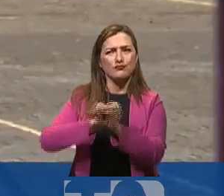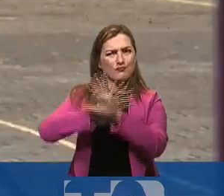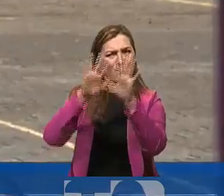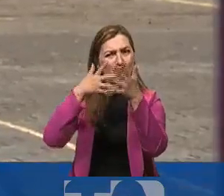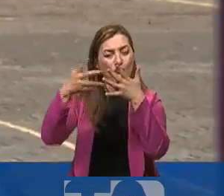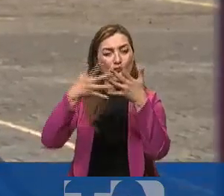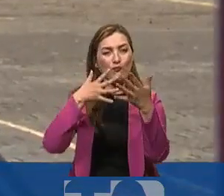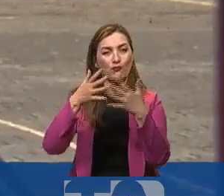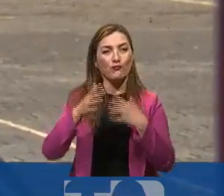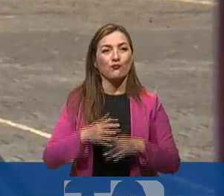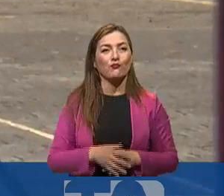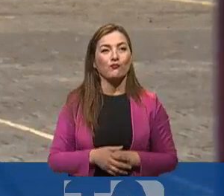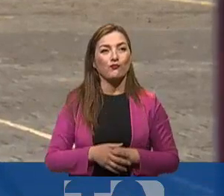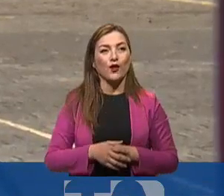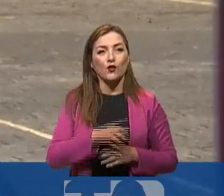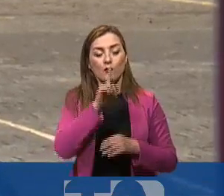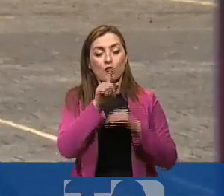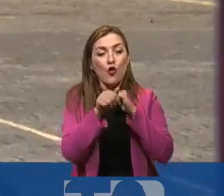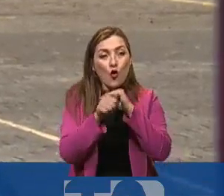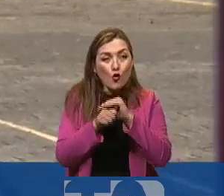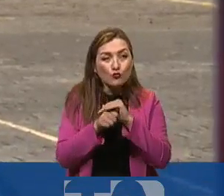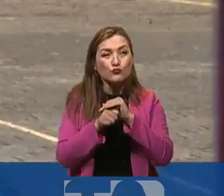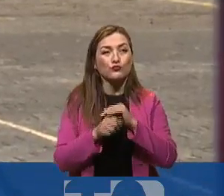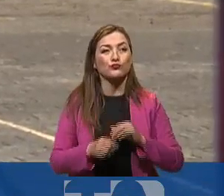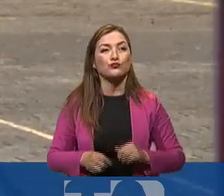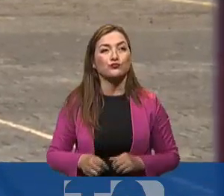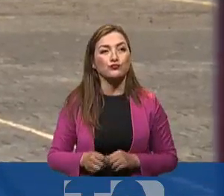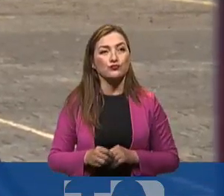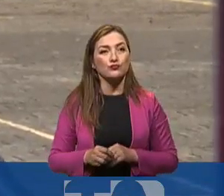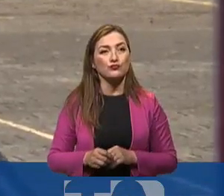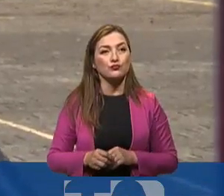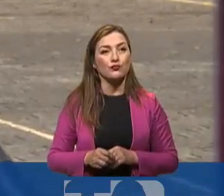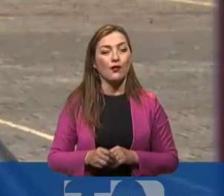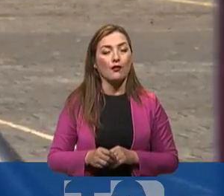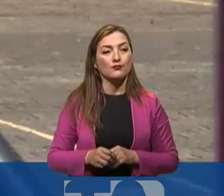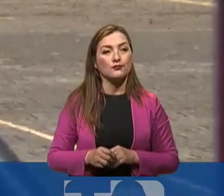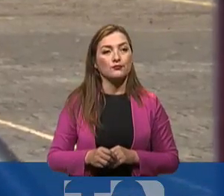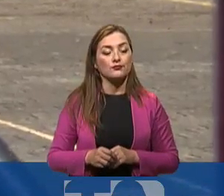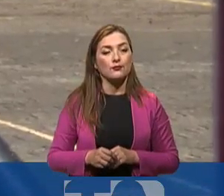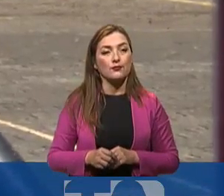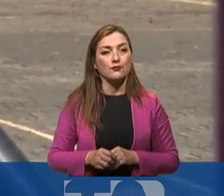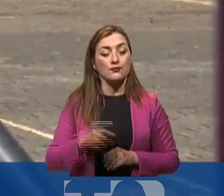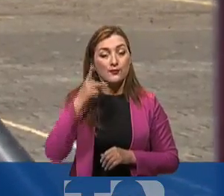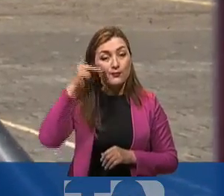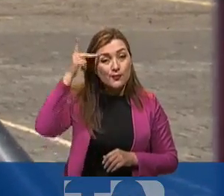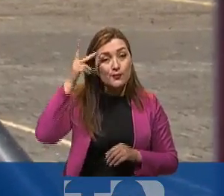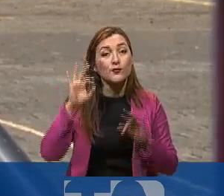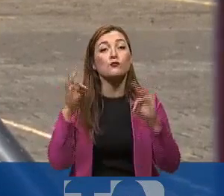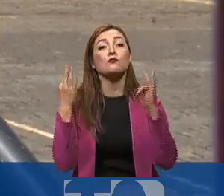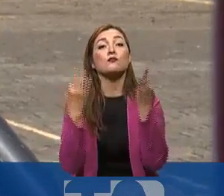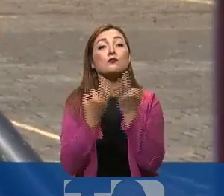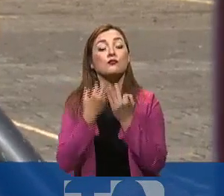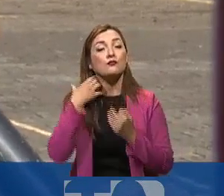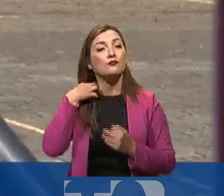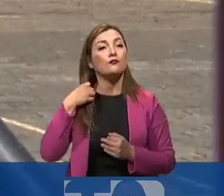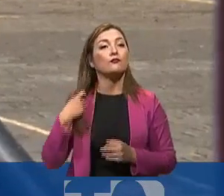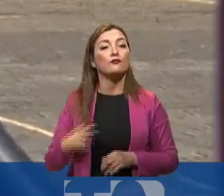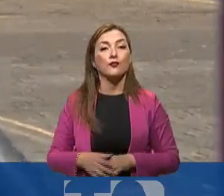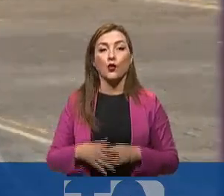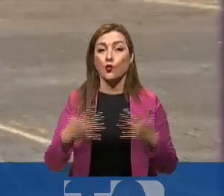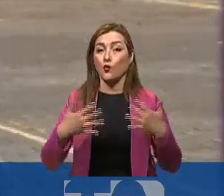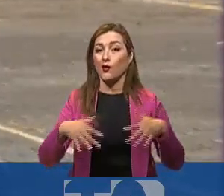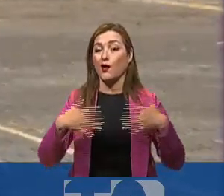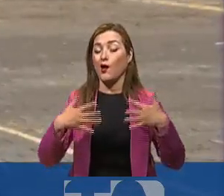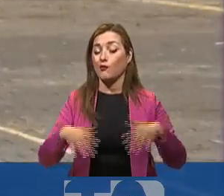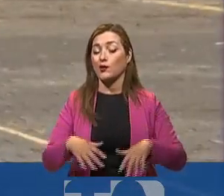le quieren tapar, quieren cubrir todas estas cosas que se está suscitando aquí en el liceo. Entonces, como padres de familia estamos viendo, o sea, que esto es algo